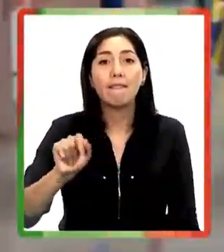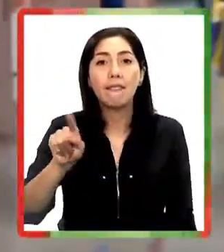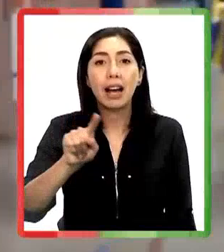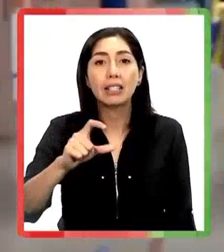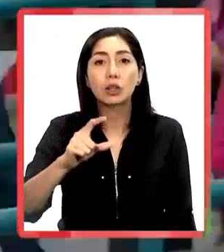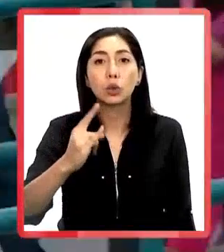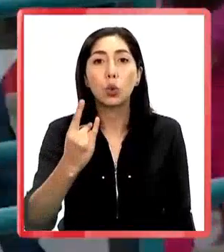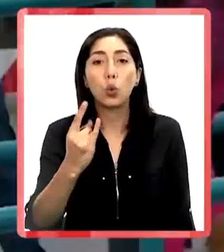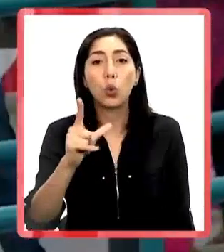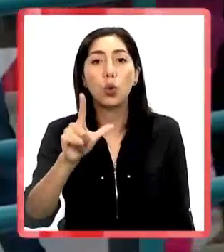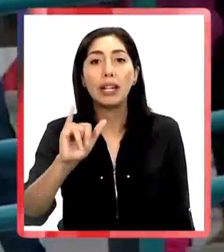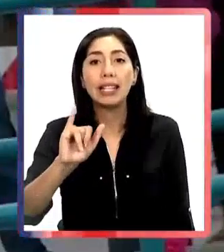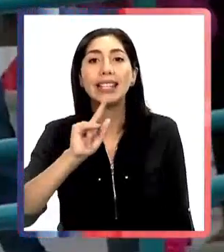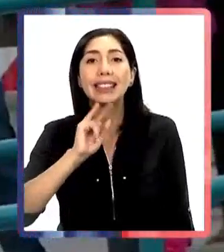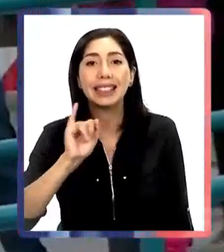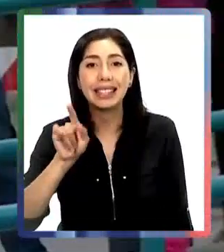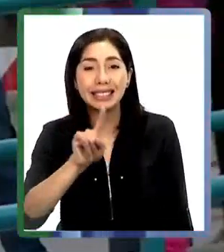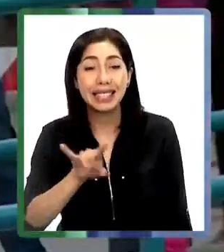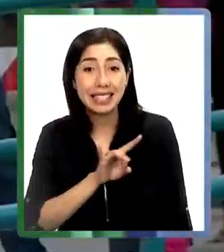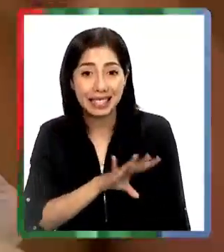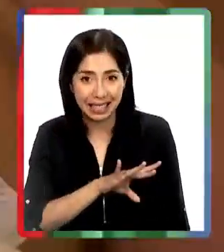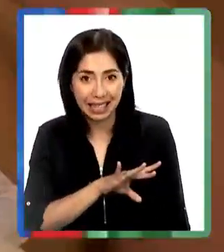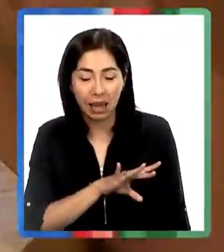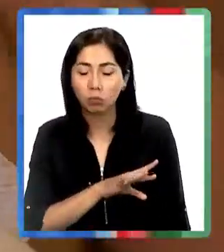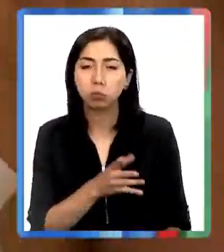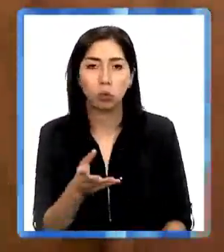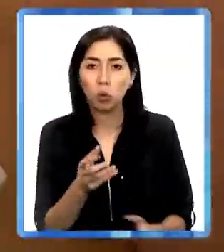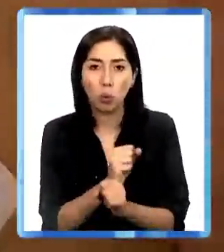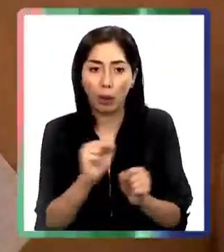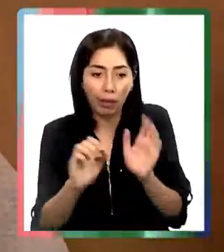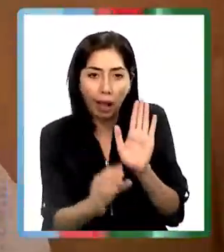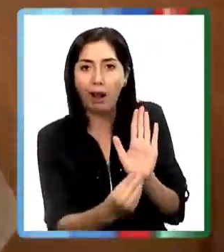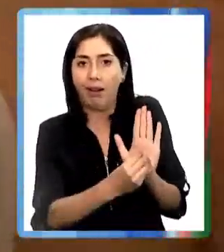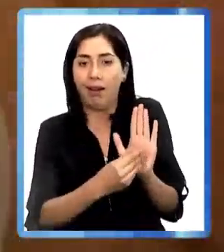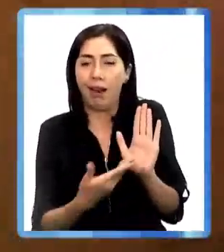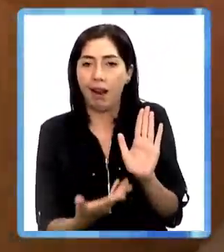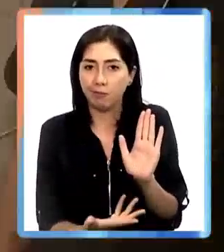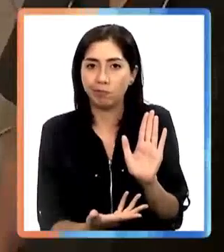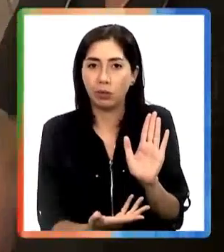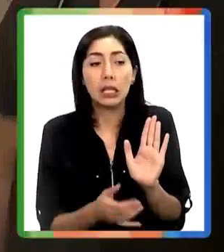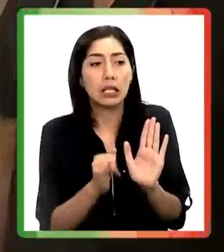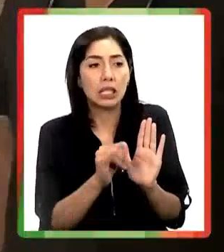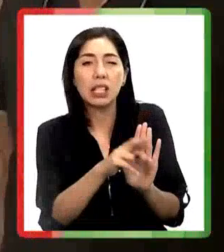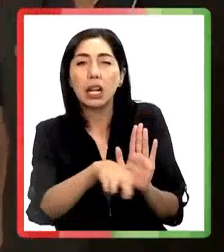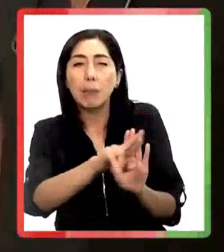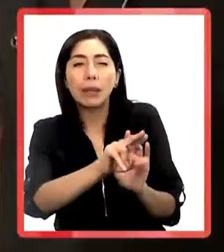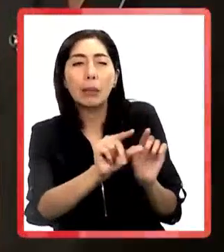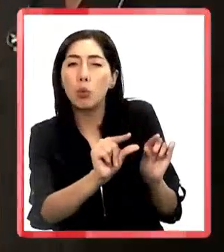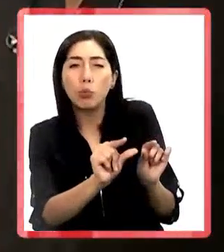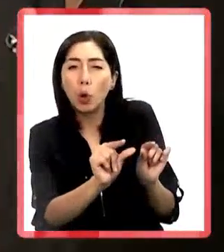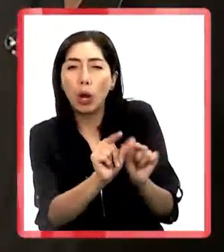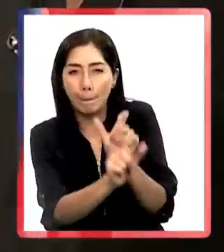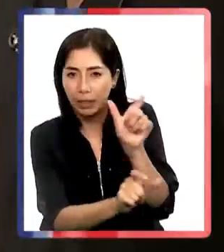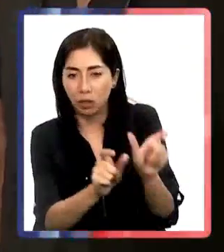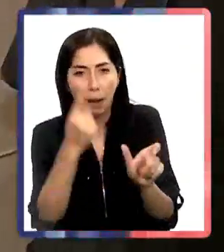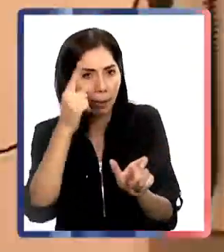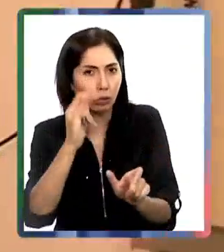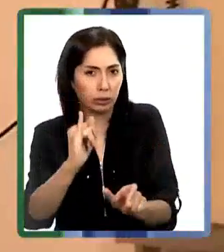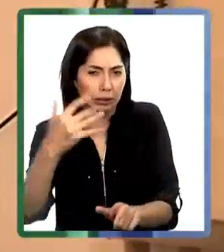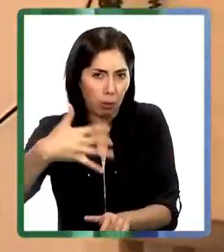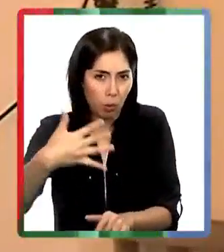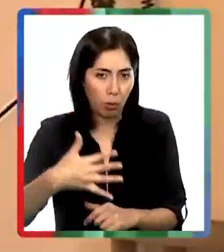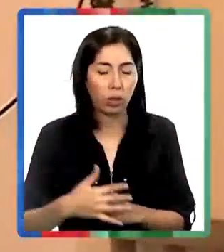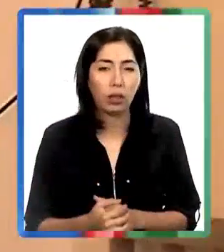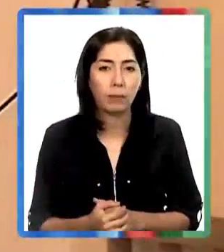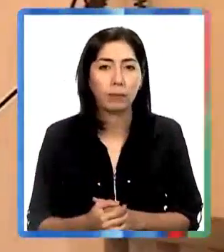lograr entrar a las leyes de cobertura de enfermedades raras, a pesar de que tienen una frecuencia baja, pero importante en nuestro país. O,